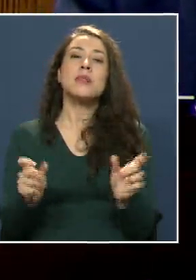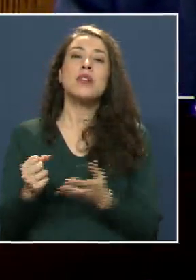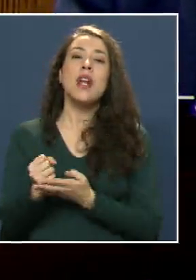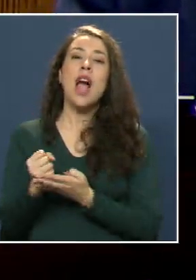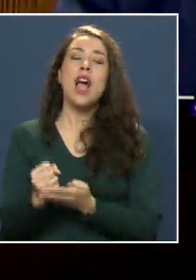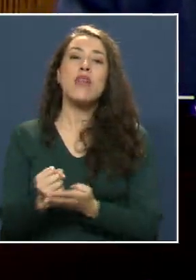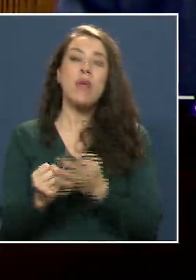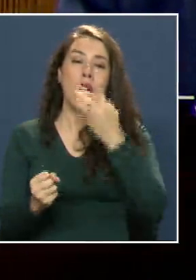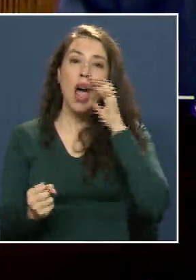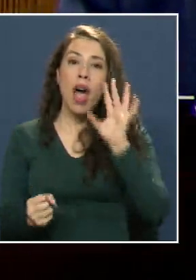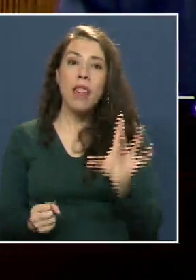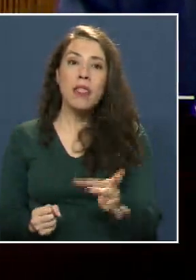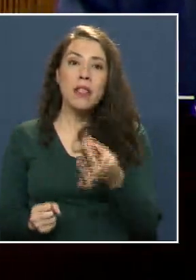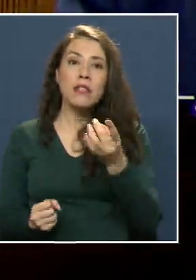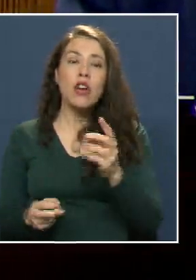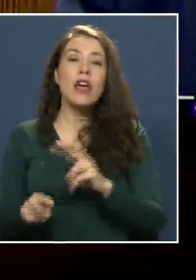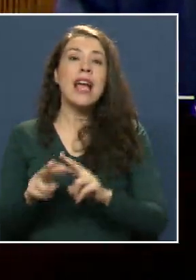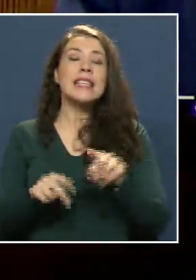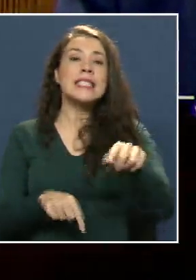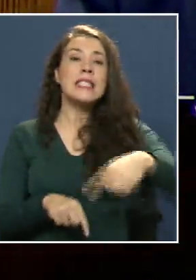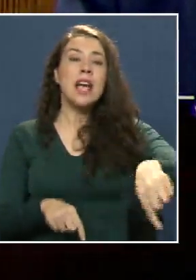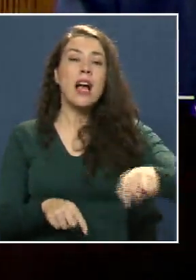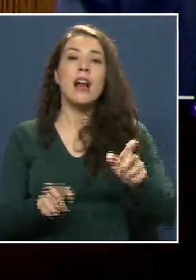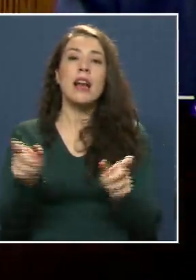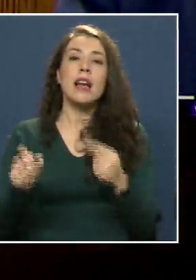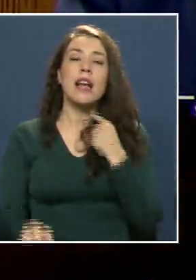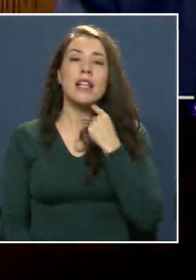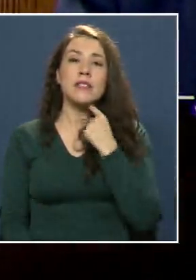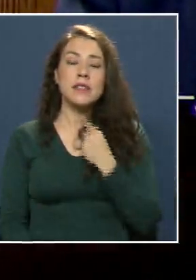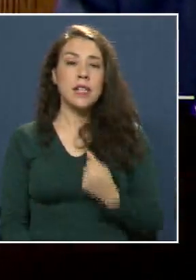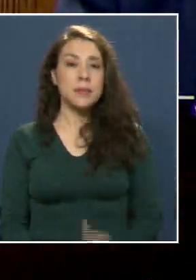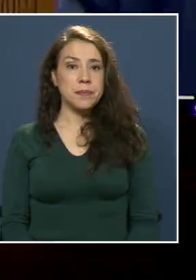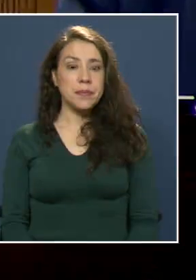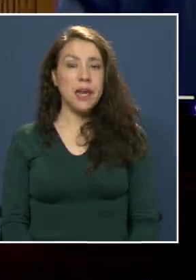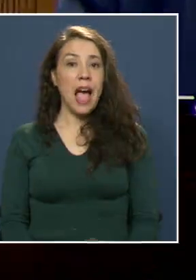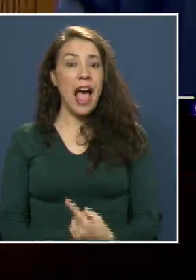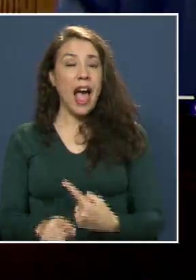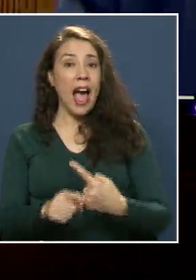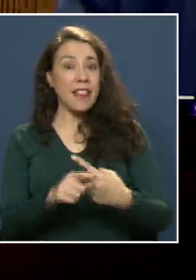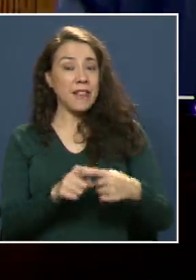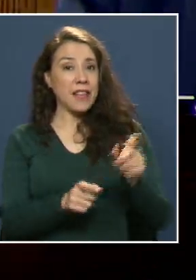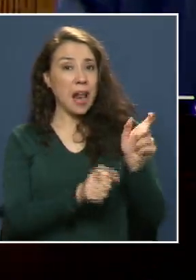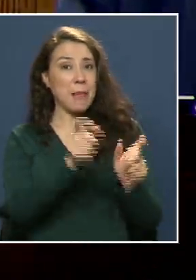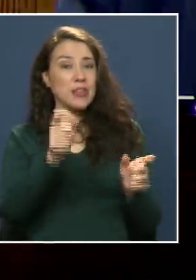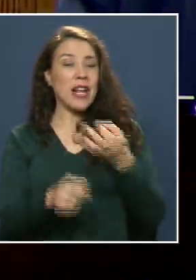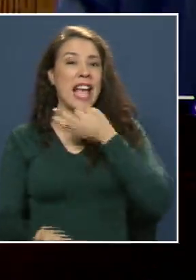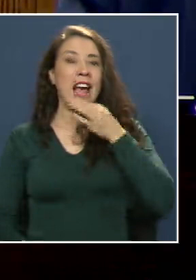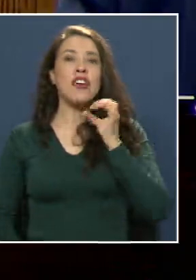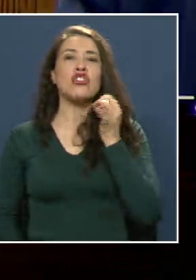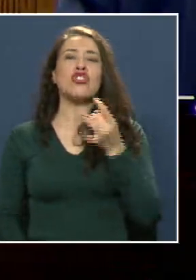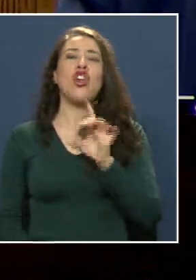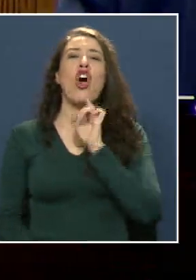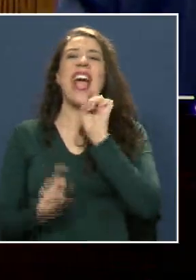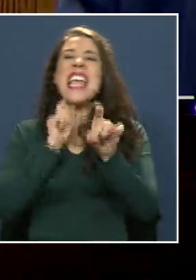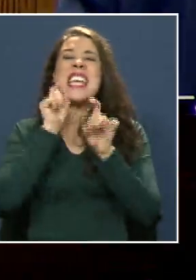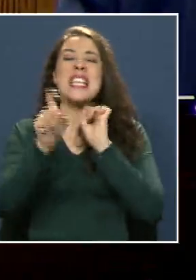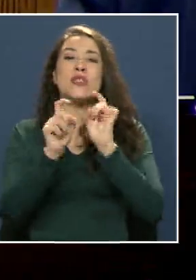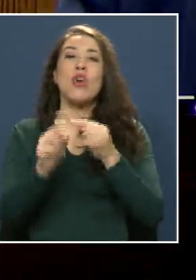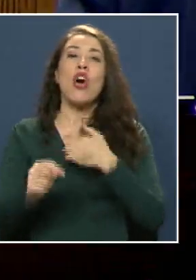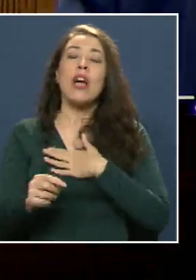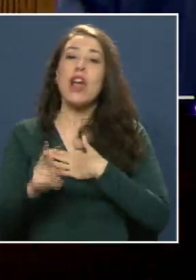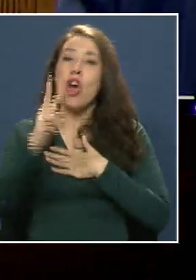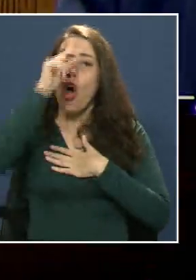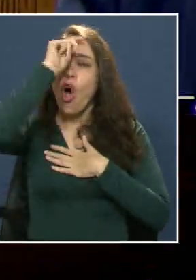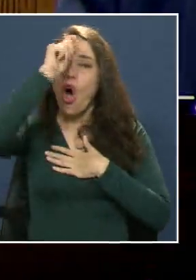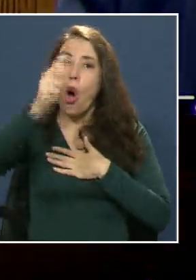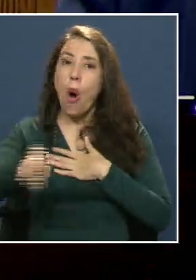a develar lo que sucedía con esas víctimas. A diferencia de aquellos que hablan solamente para insultar a otros, yo quiero hacer un